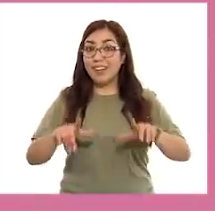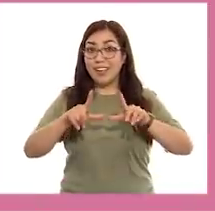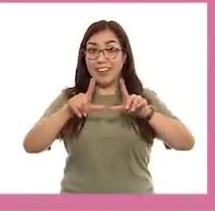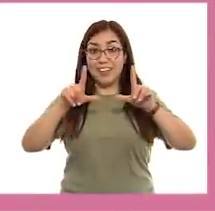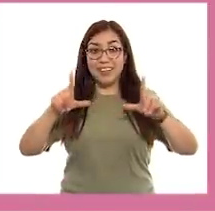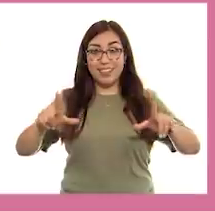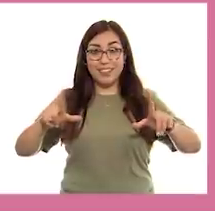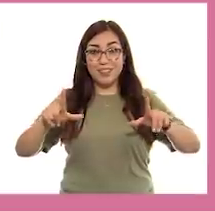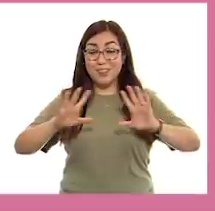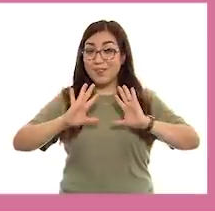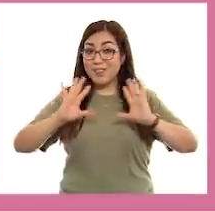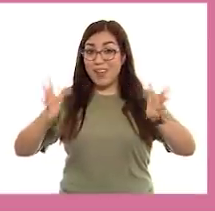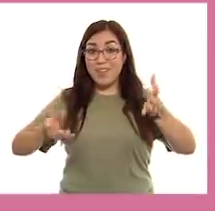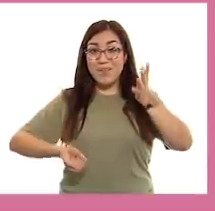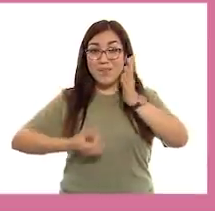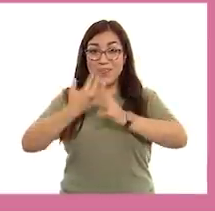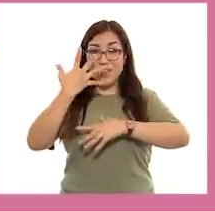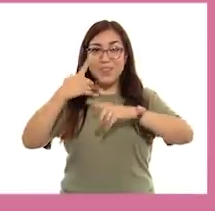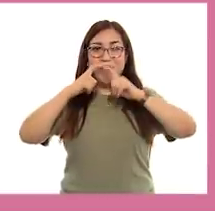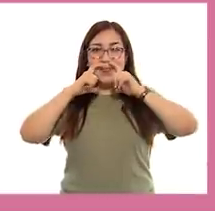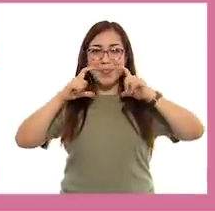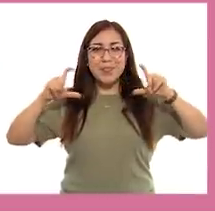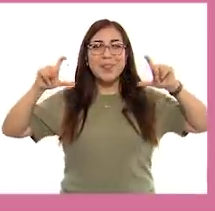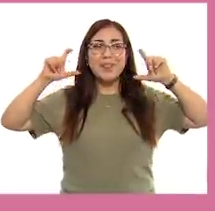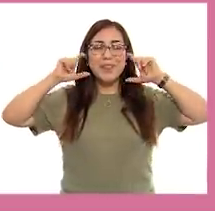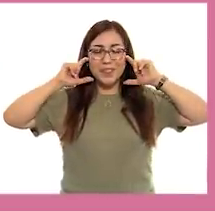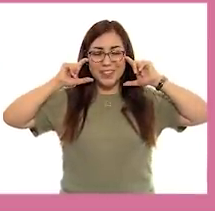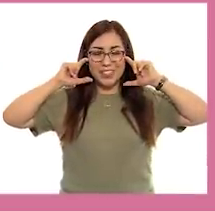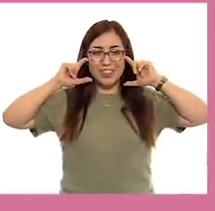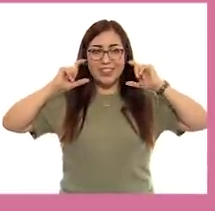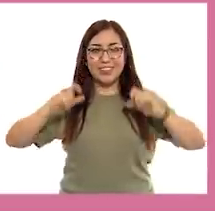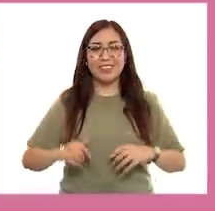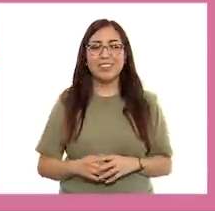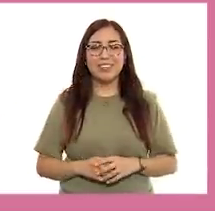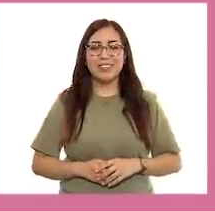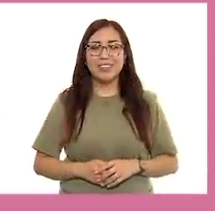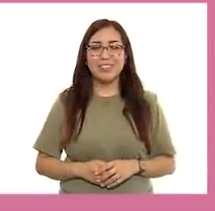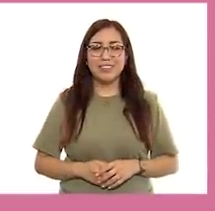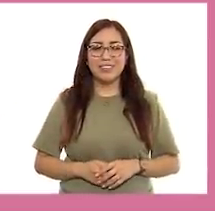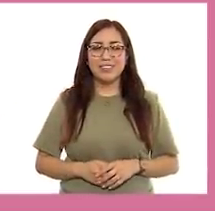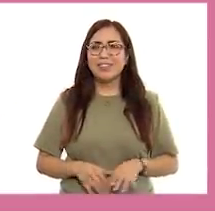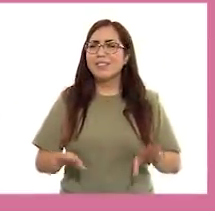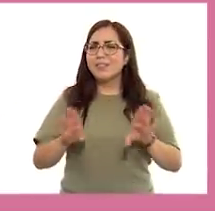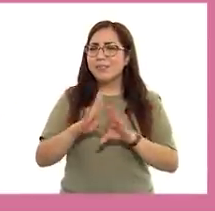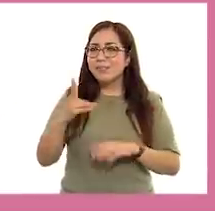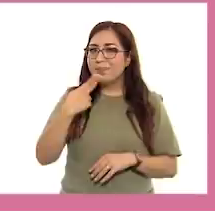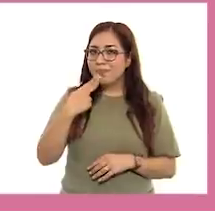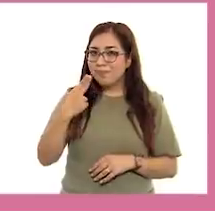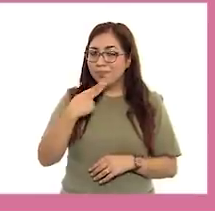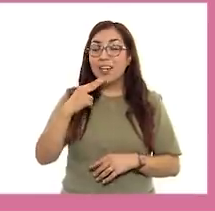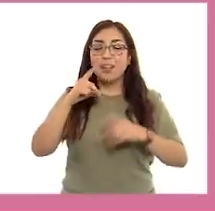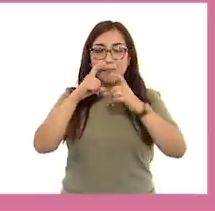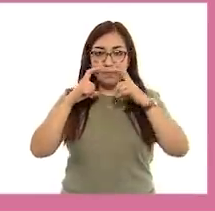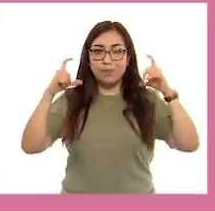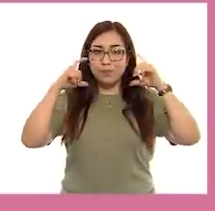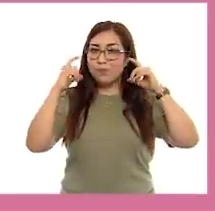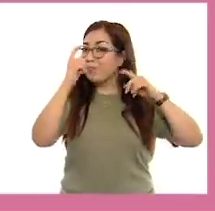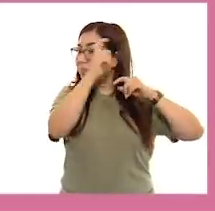¡Listo! Ya tienes un cubrebocas con dos pares de cuerdas. Para colocártelo,